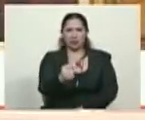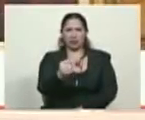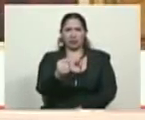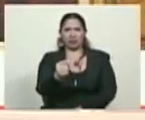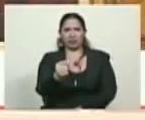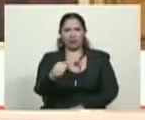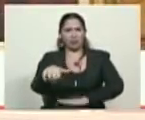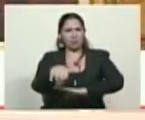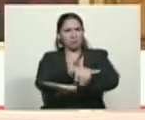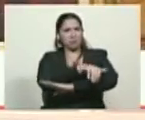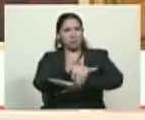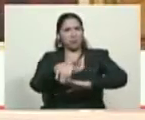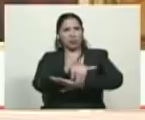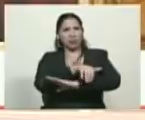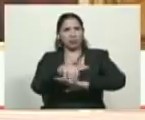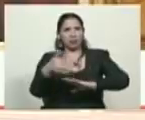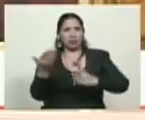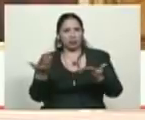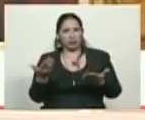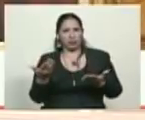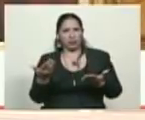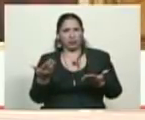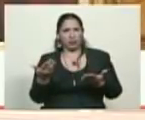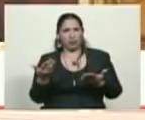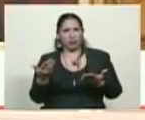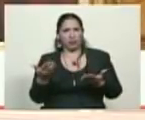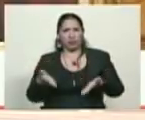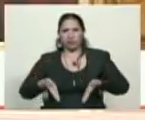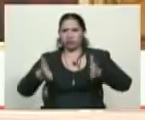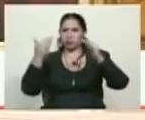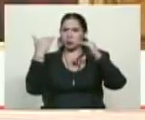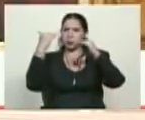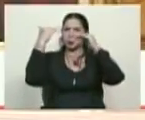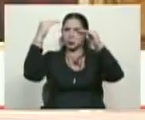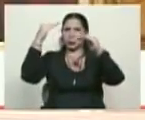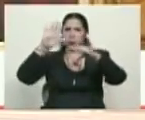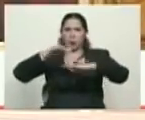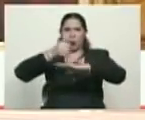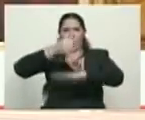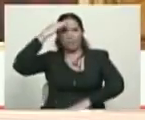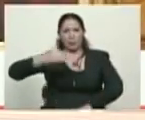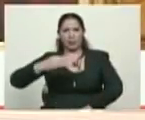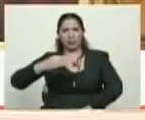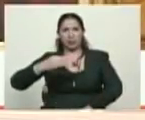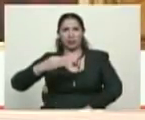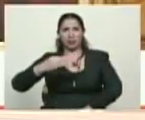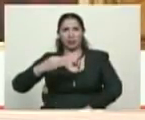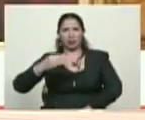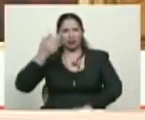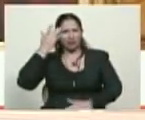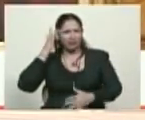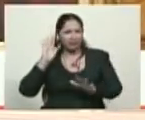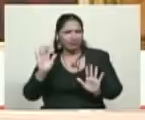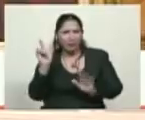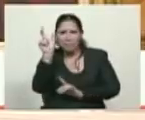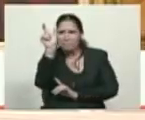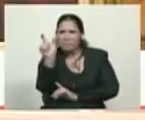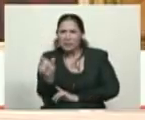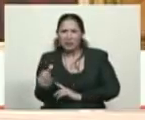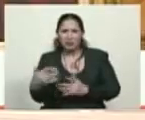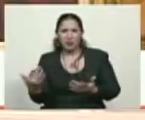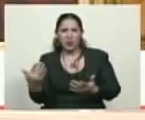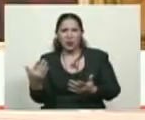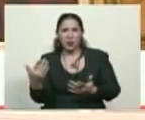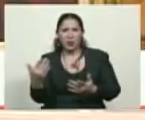pasillos, en los sótanos del edificio de la comandancia del ejército. De repente apareció una persona,